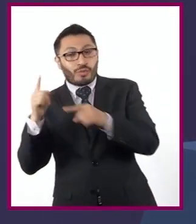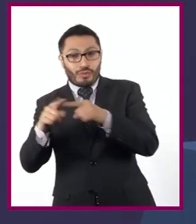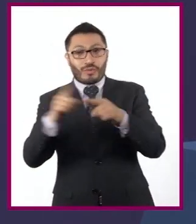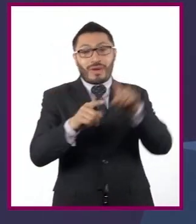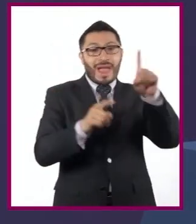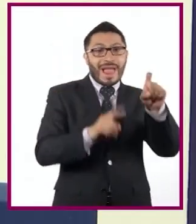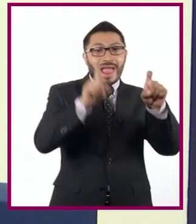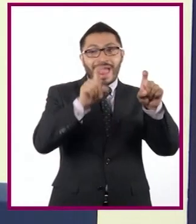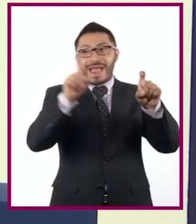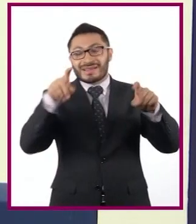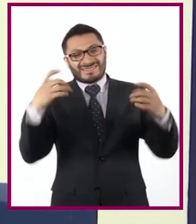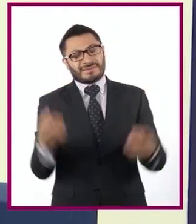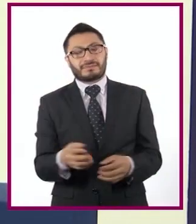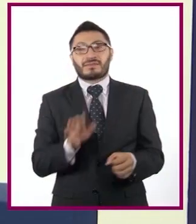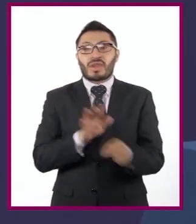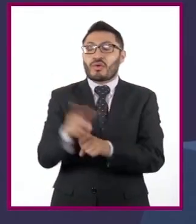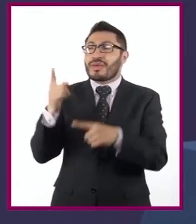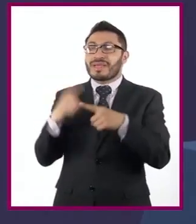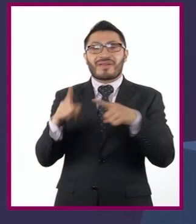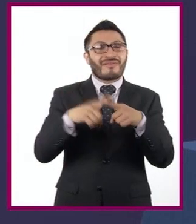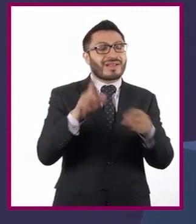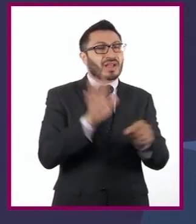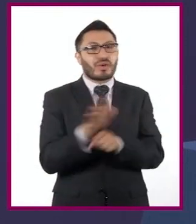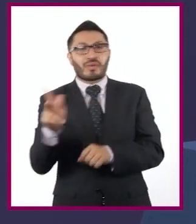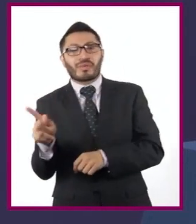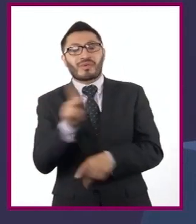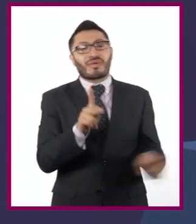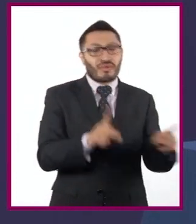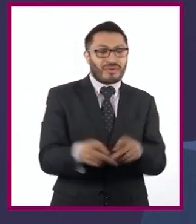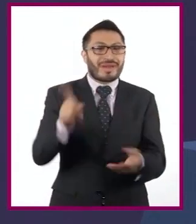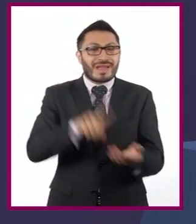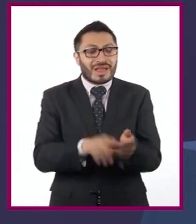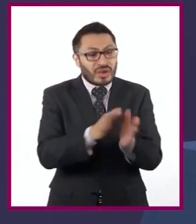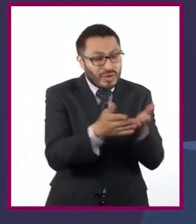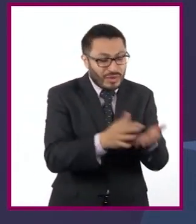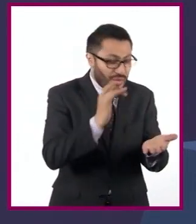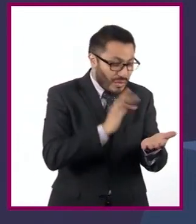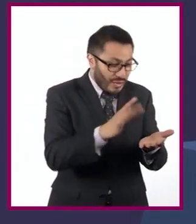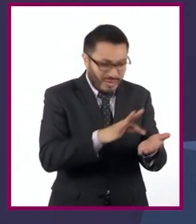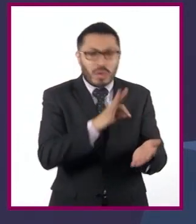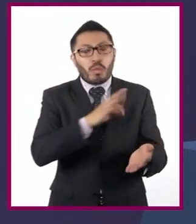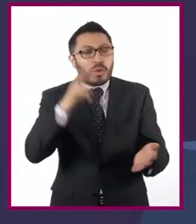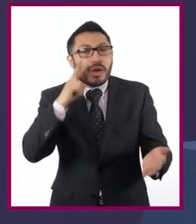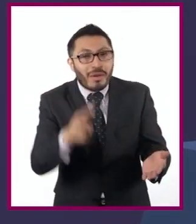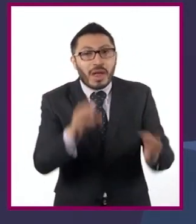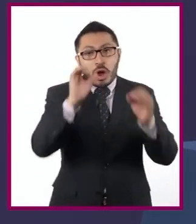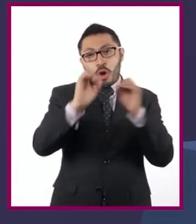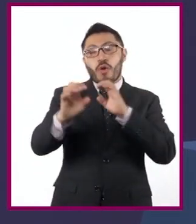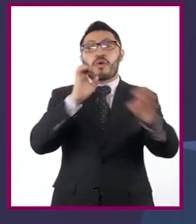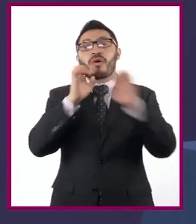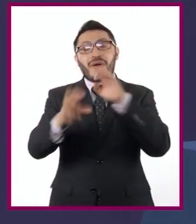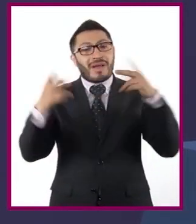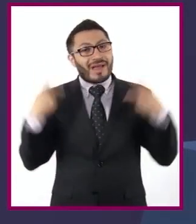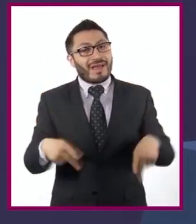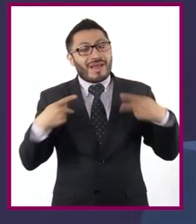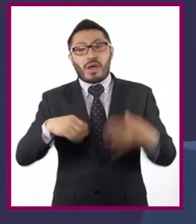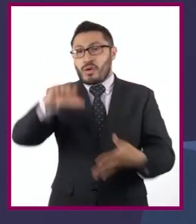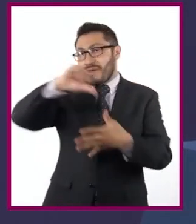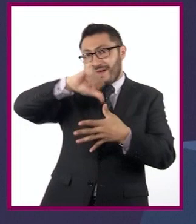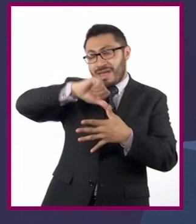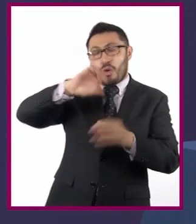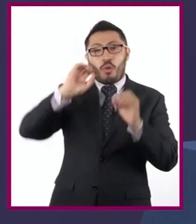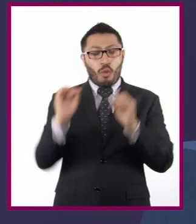diferencias y semejanzas también se pueden observar en algunos textos que leemos o cuando entrevistan a algún latinoamericano o